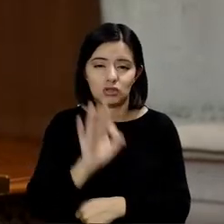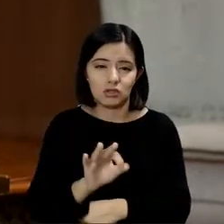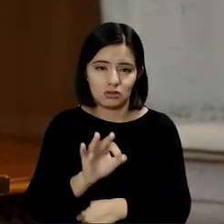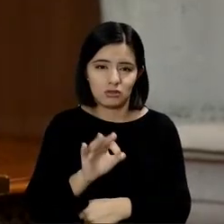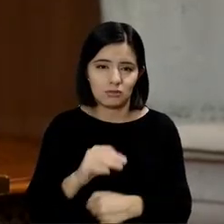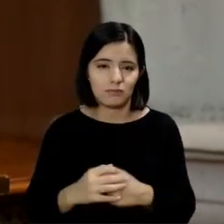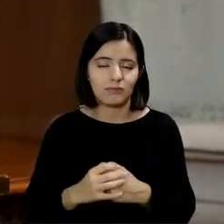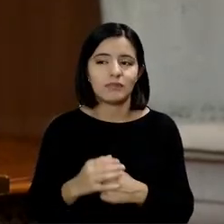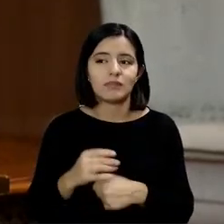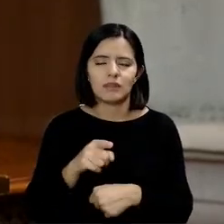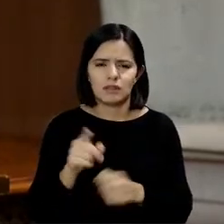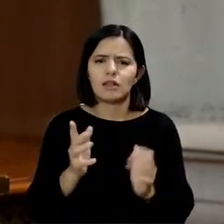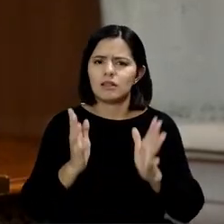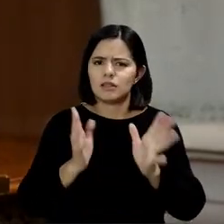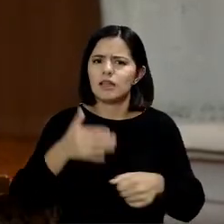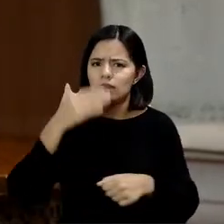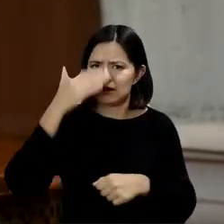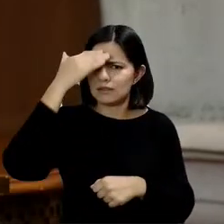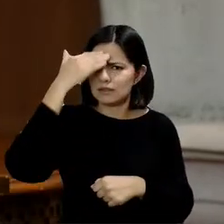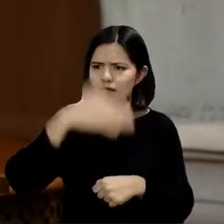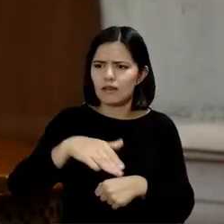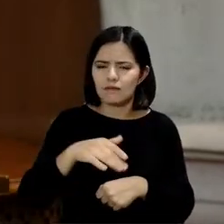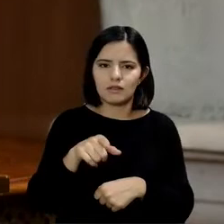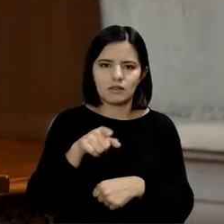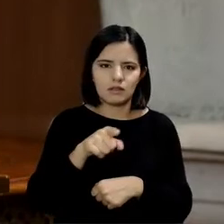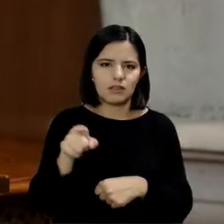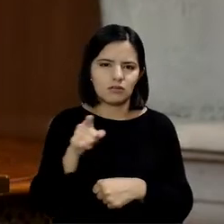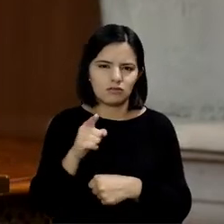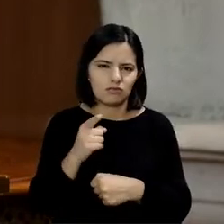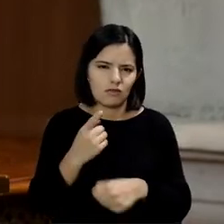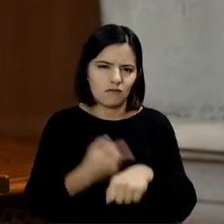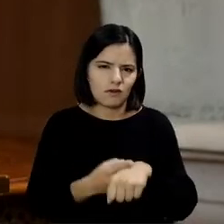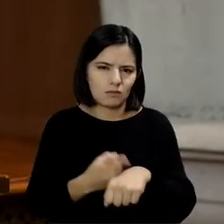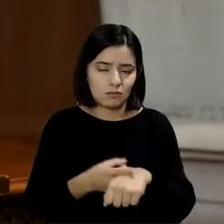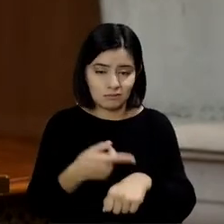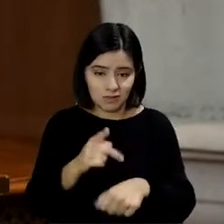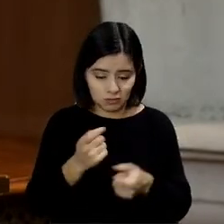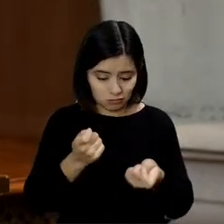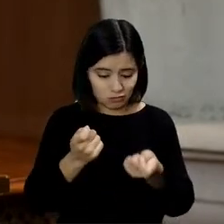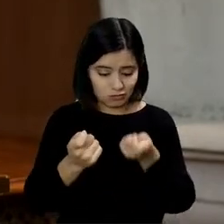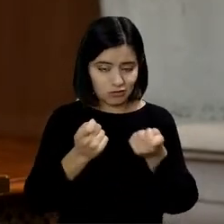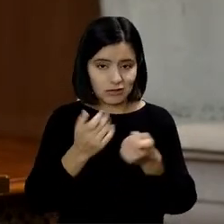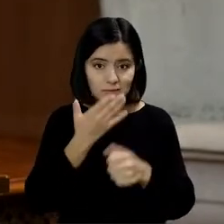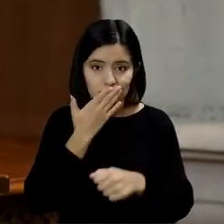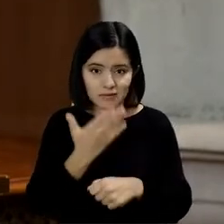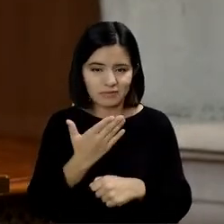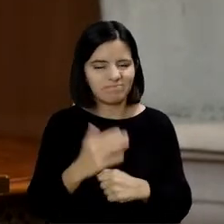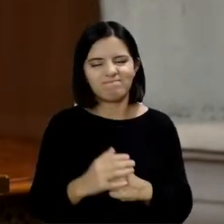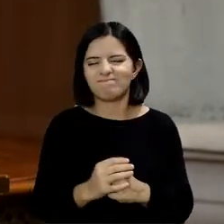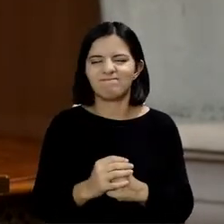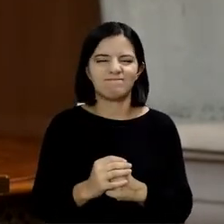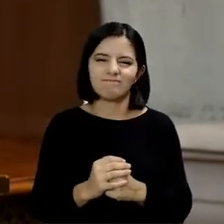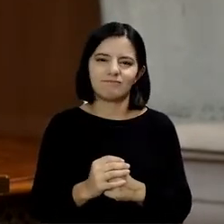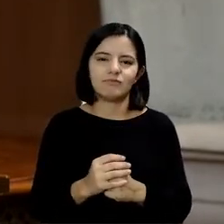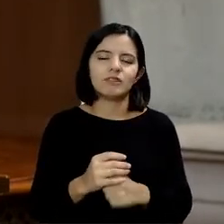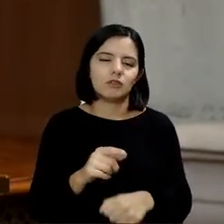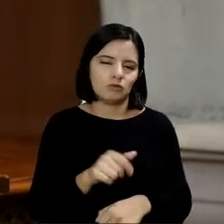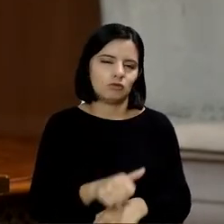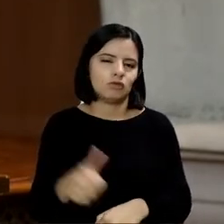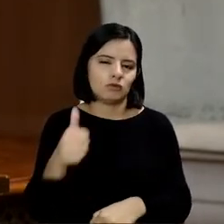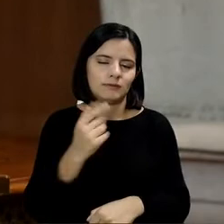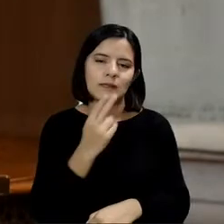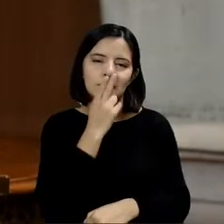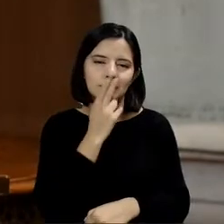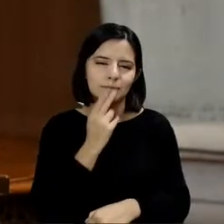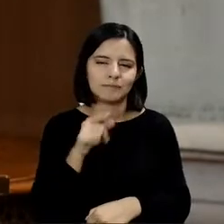diagnóstico, solamente la mitad están controlados. En el caso de la diabetes, la prevalencia